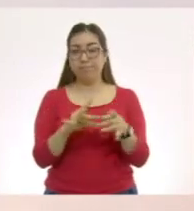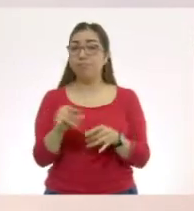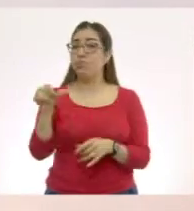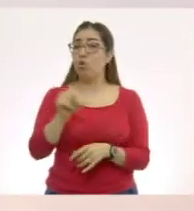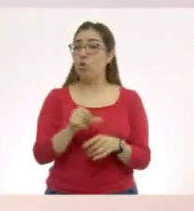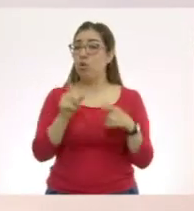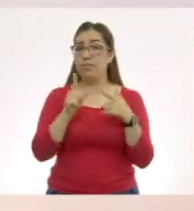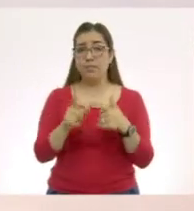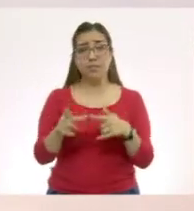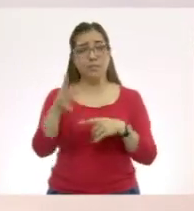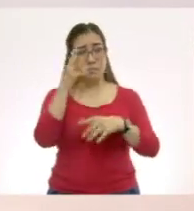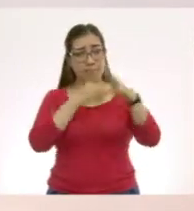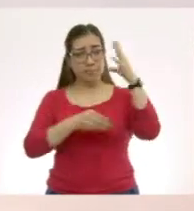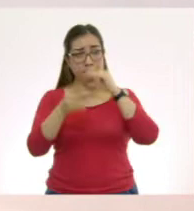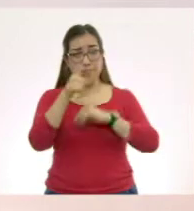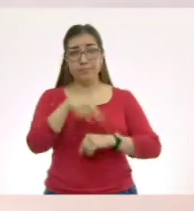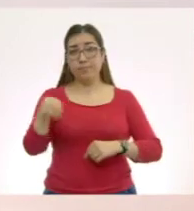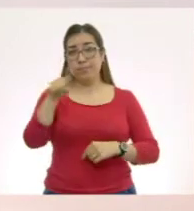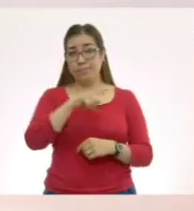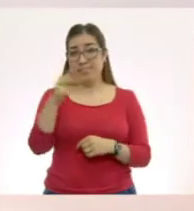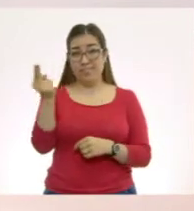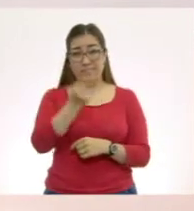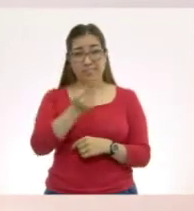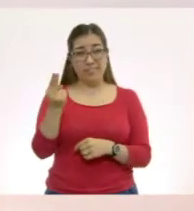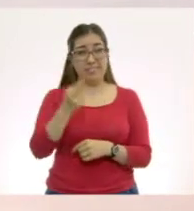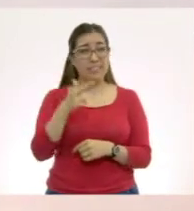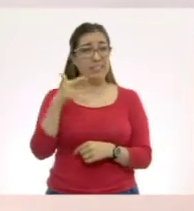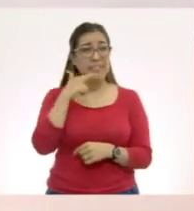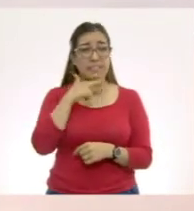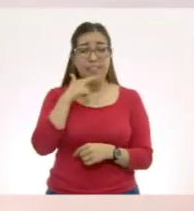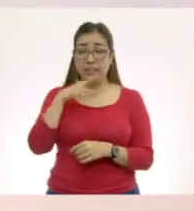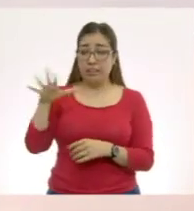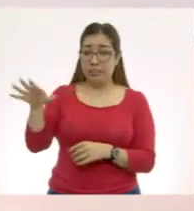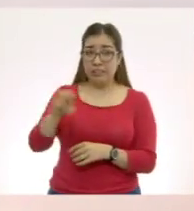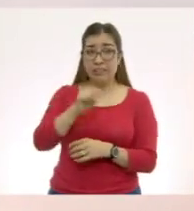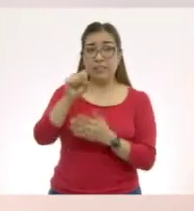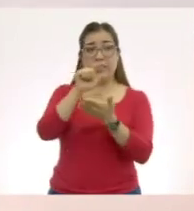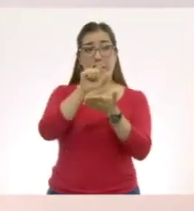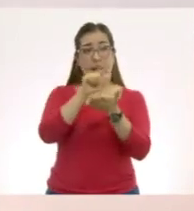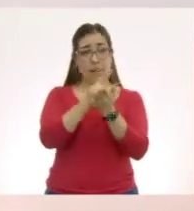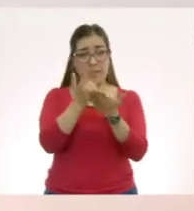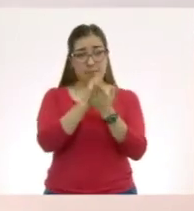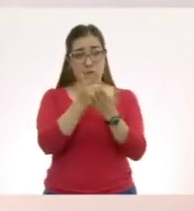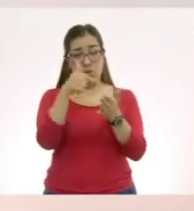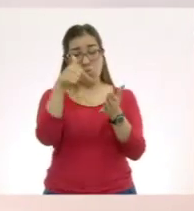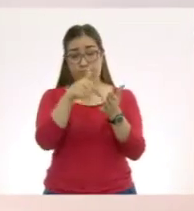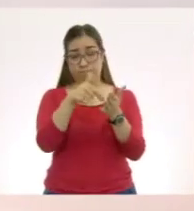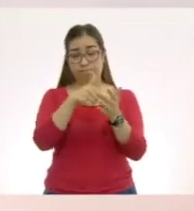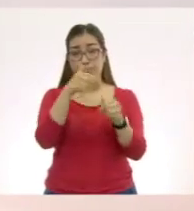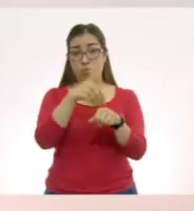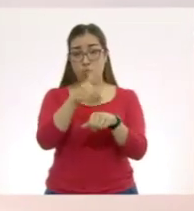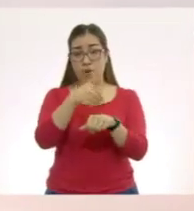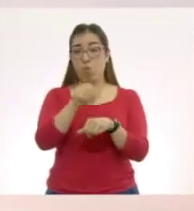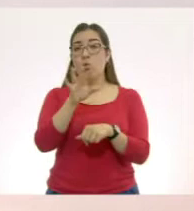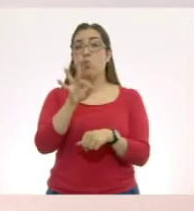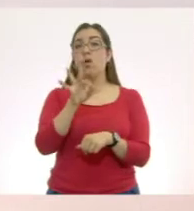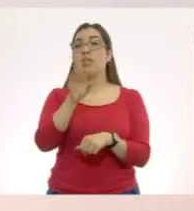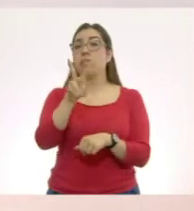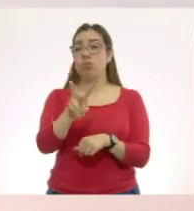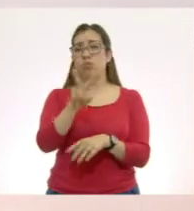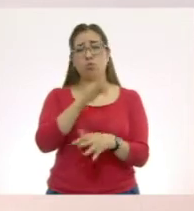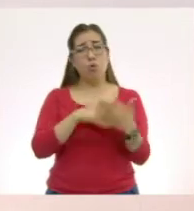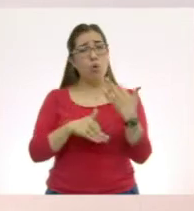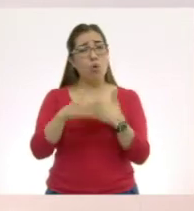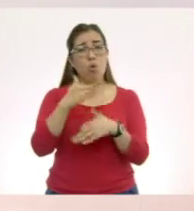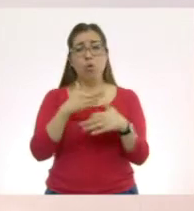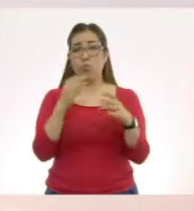seguir aprendiendo, necesitan ustedes ir rápido, rápido por su libro de matemáticas y abrirlo en la página número 42. Todo lo que